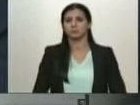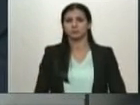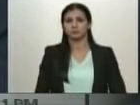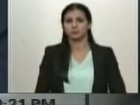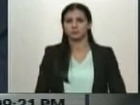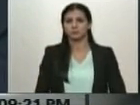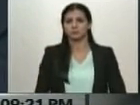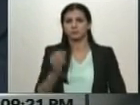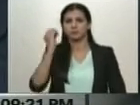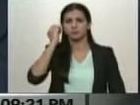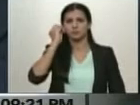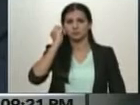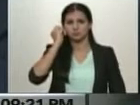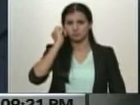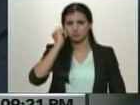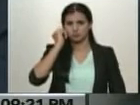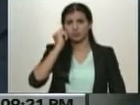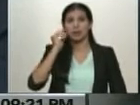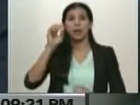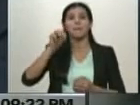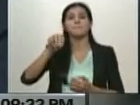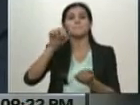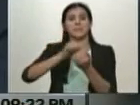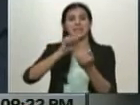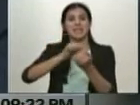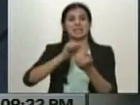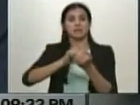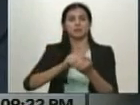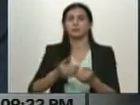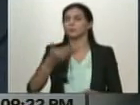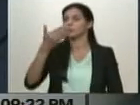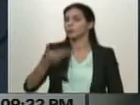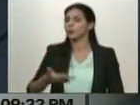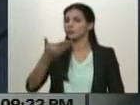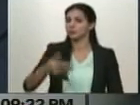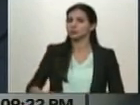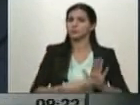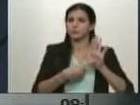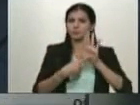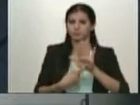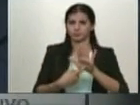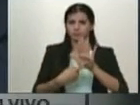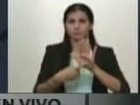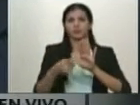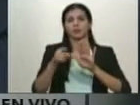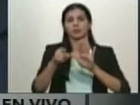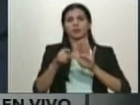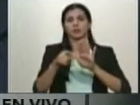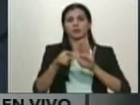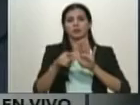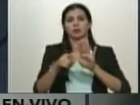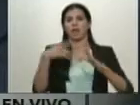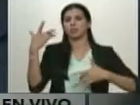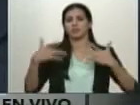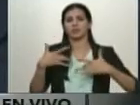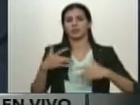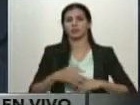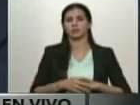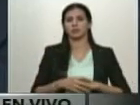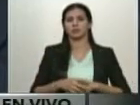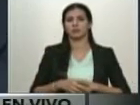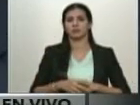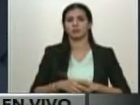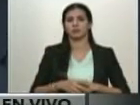es muy importante. La minería, que tenemos que presentar un evento donde estén